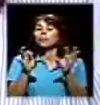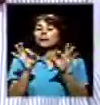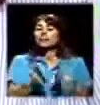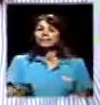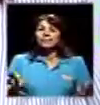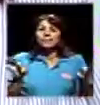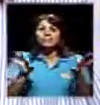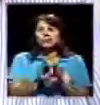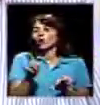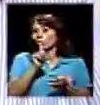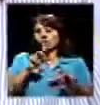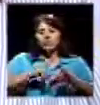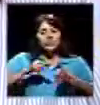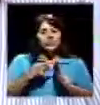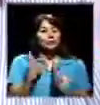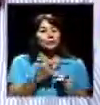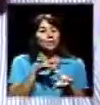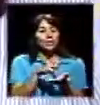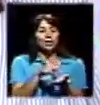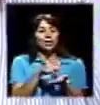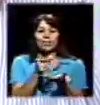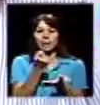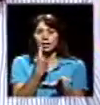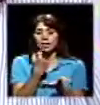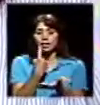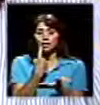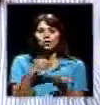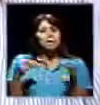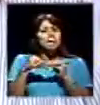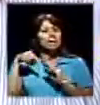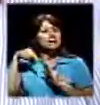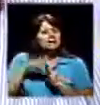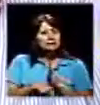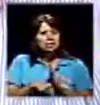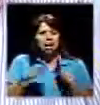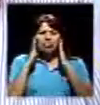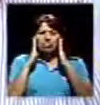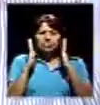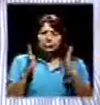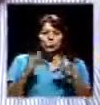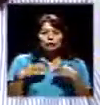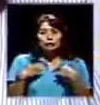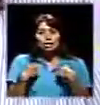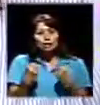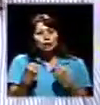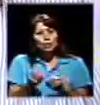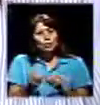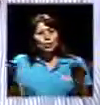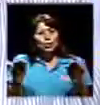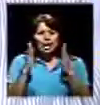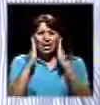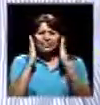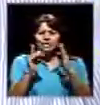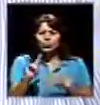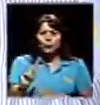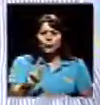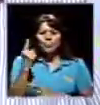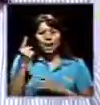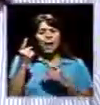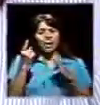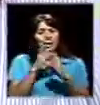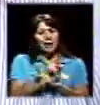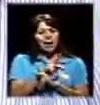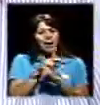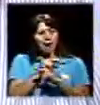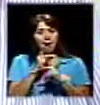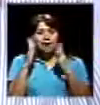solo medicamentos, sino que iba más allá, era atención, era salud pública, era atención primaria, era atención